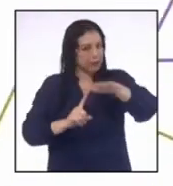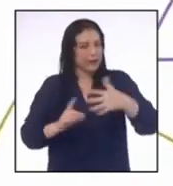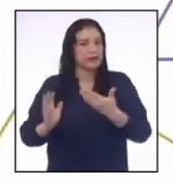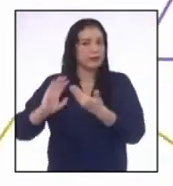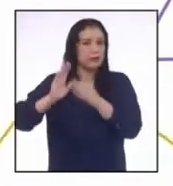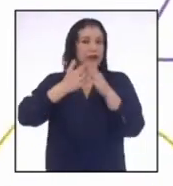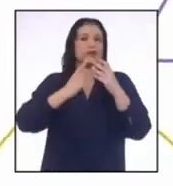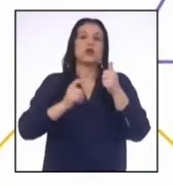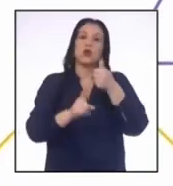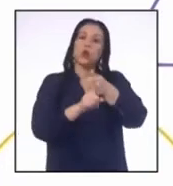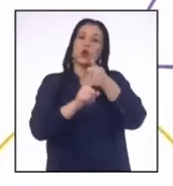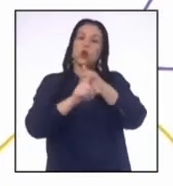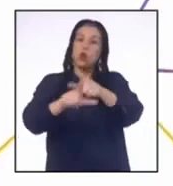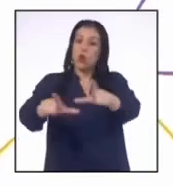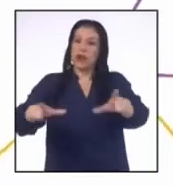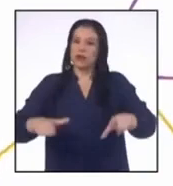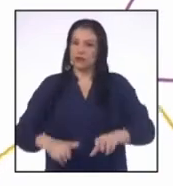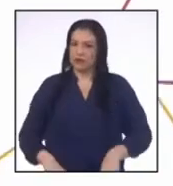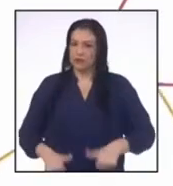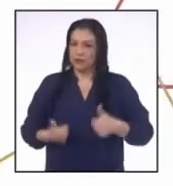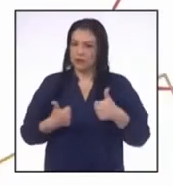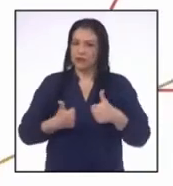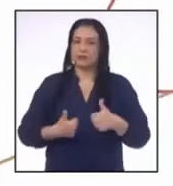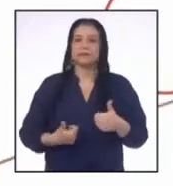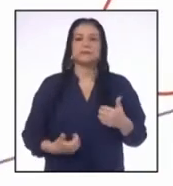o localidad.